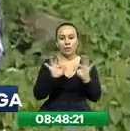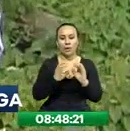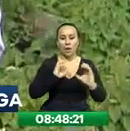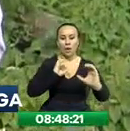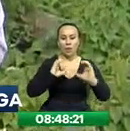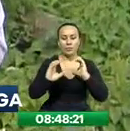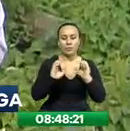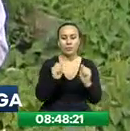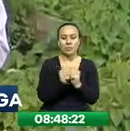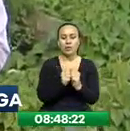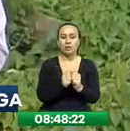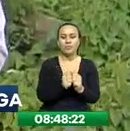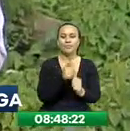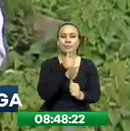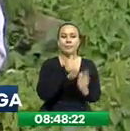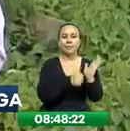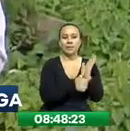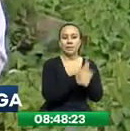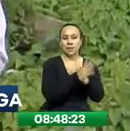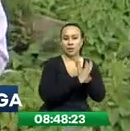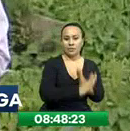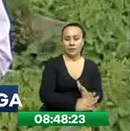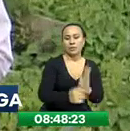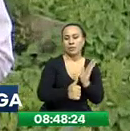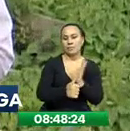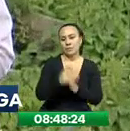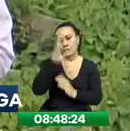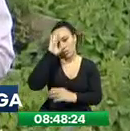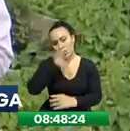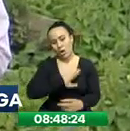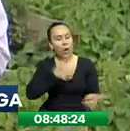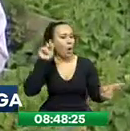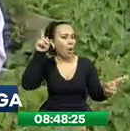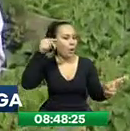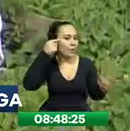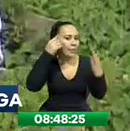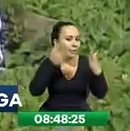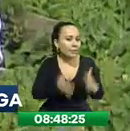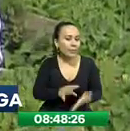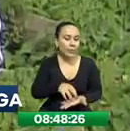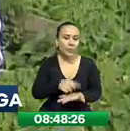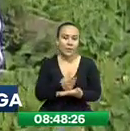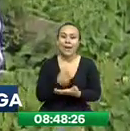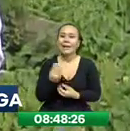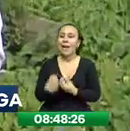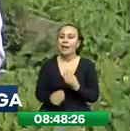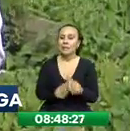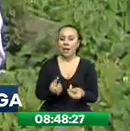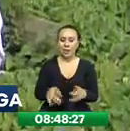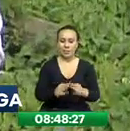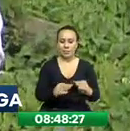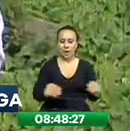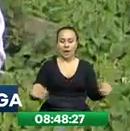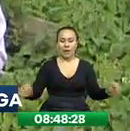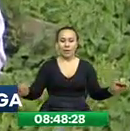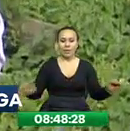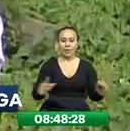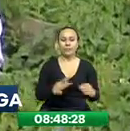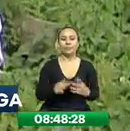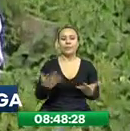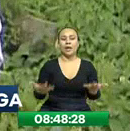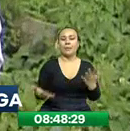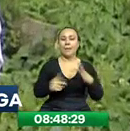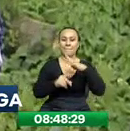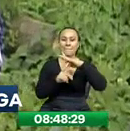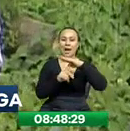el Ministerio de Defensa o alguien, o tienen una respuesta de la Gobernación de Guayas de lo que podrían hacer con ese terreno. Quizá algún parque, un